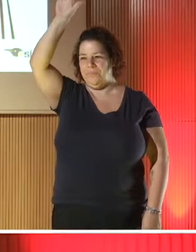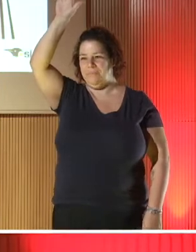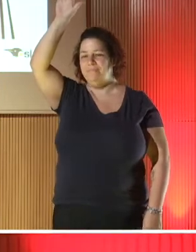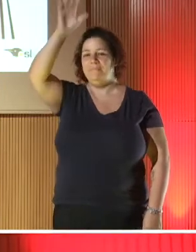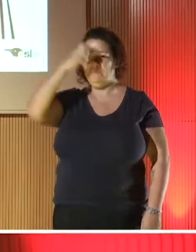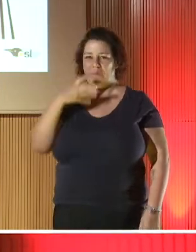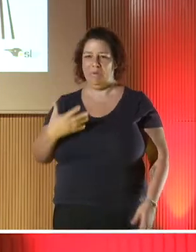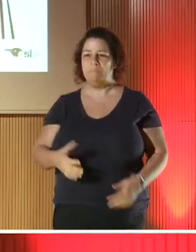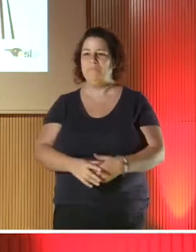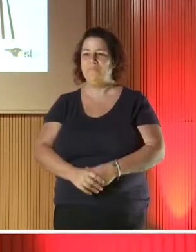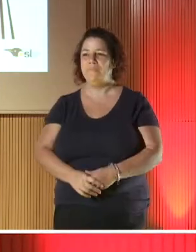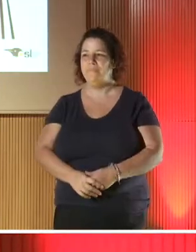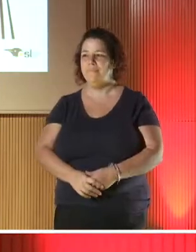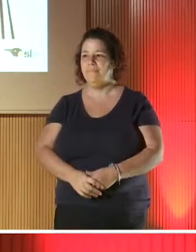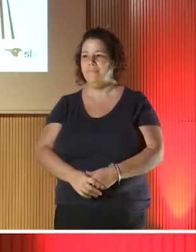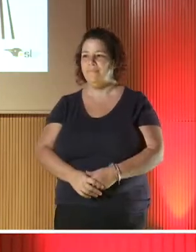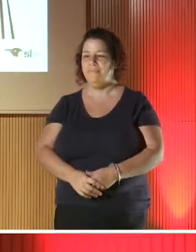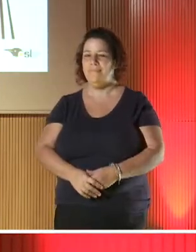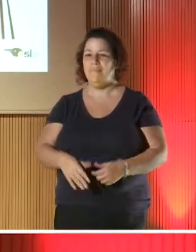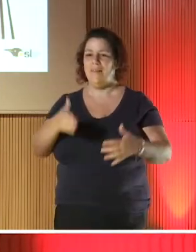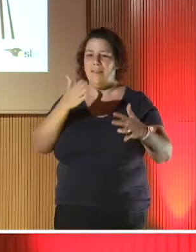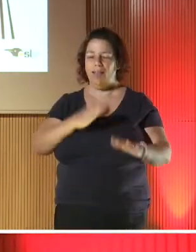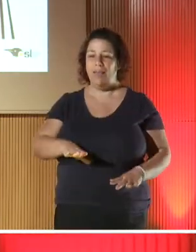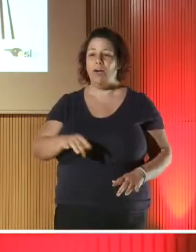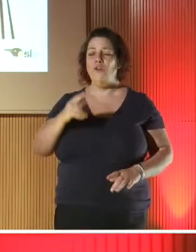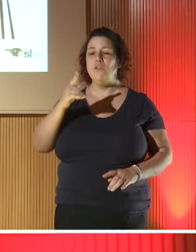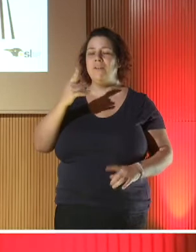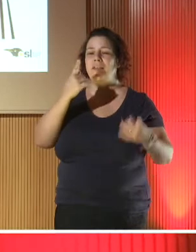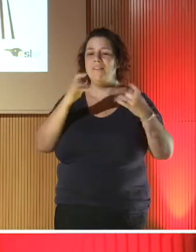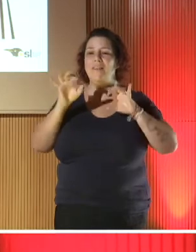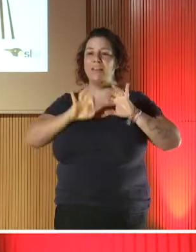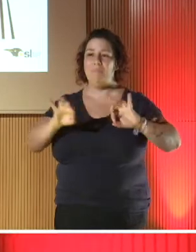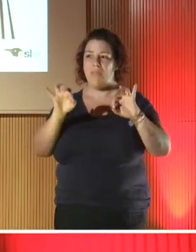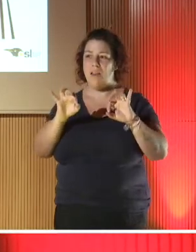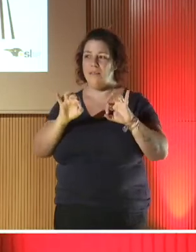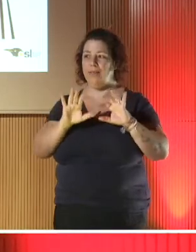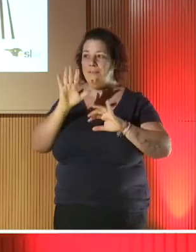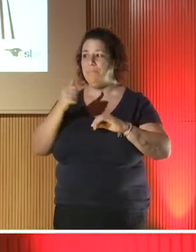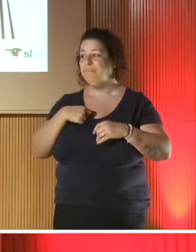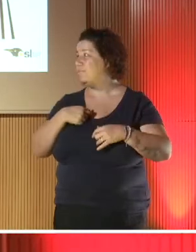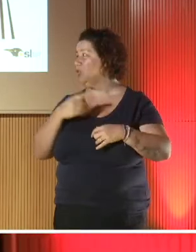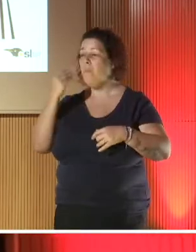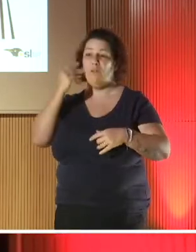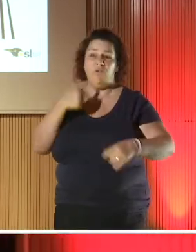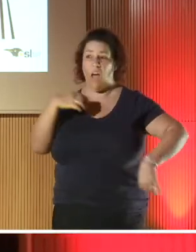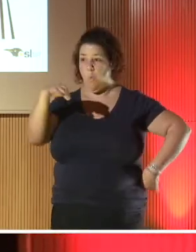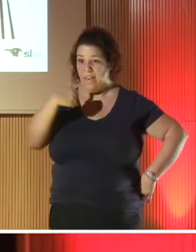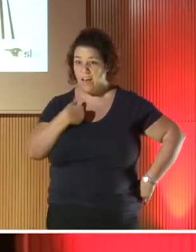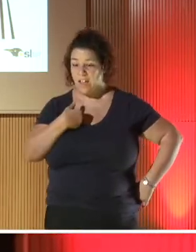Muy bien. Levantad la mano los que tengáis hijos con necesidades especiales. Joder, que voy a llorar. Soy más tonta con esta. ¿Soy la